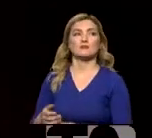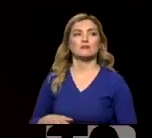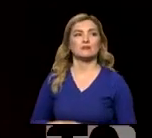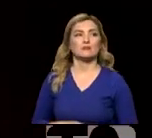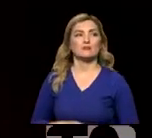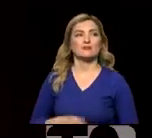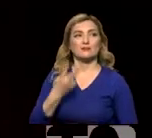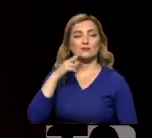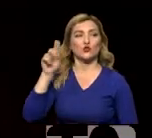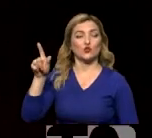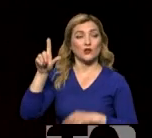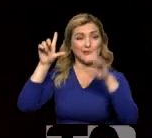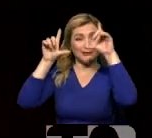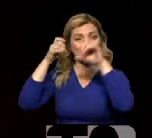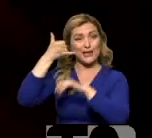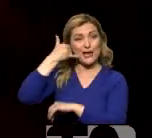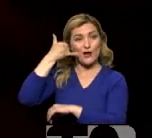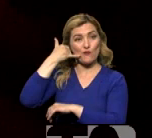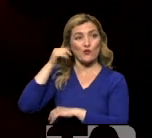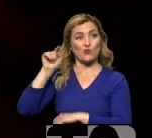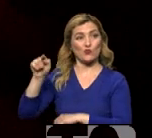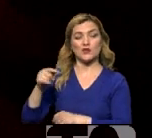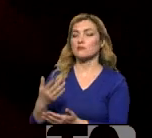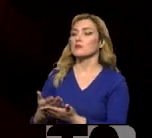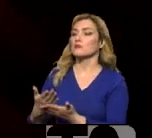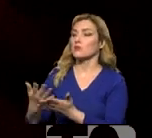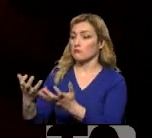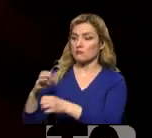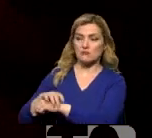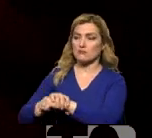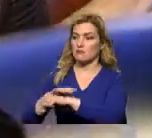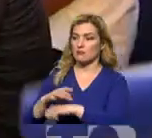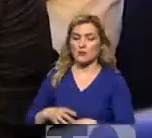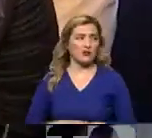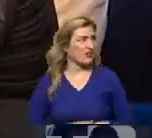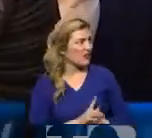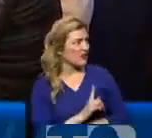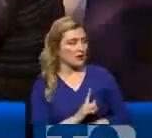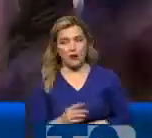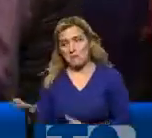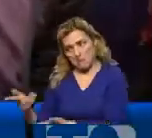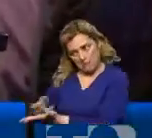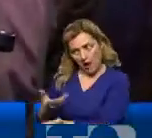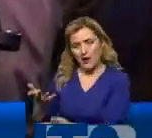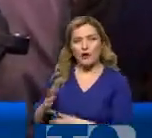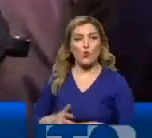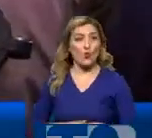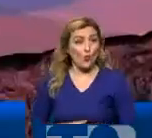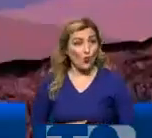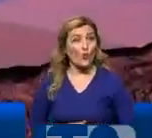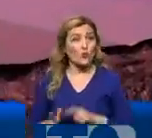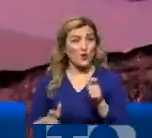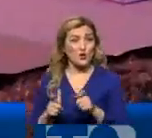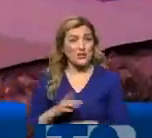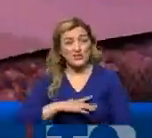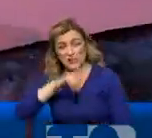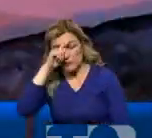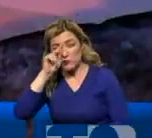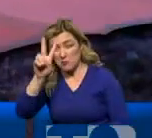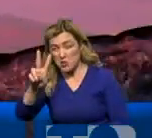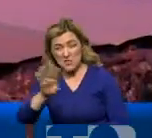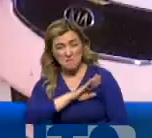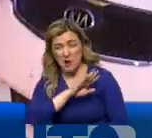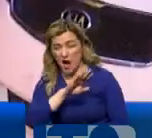captadas con sus teléfonos celulares en manos recurrieron a otros uniformados los alertaron de lo que estos dos malos elementos de la policía